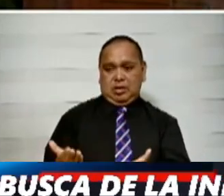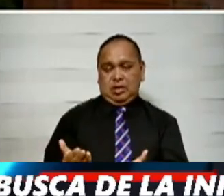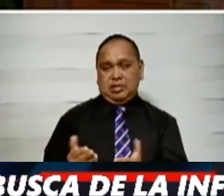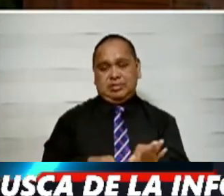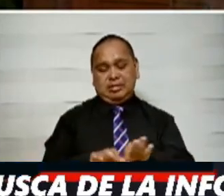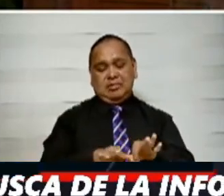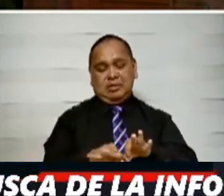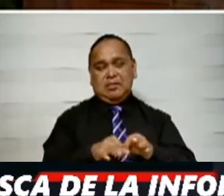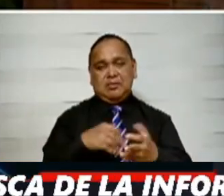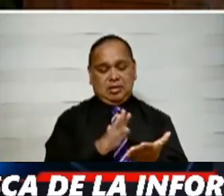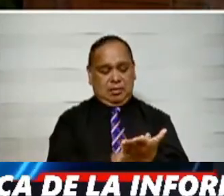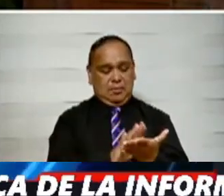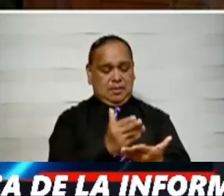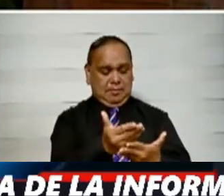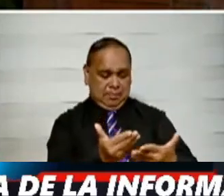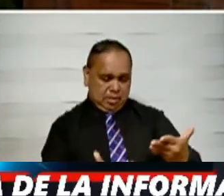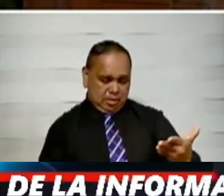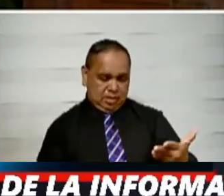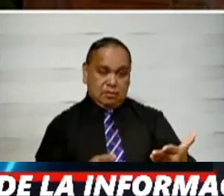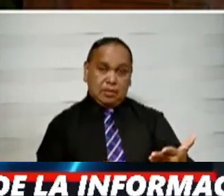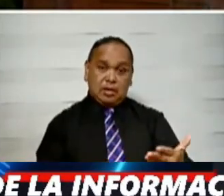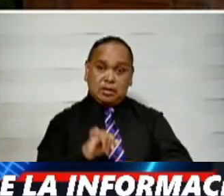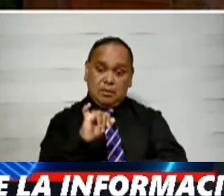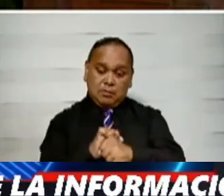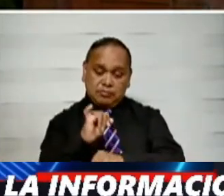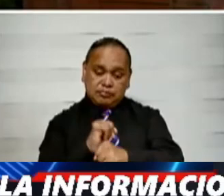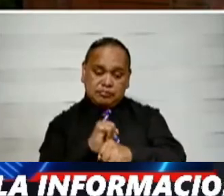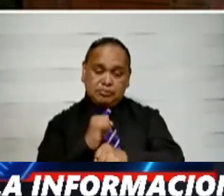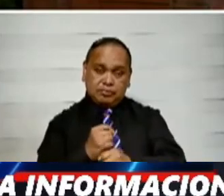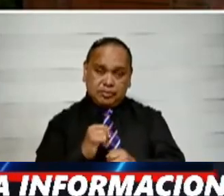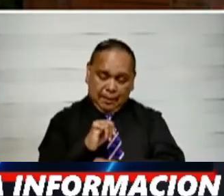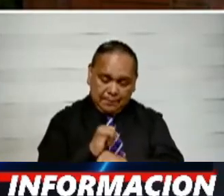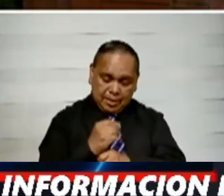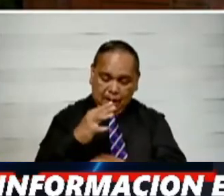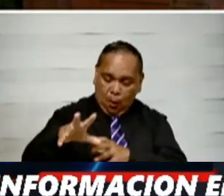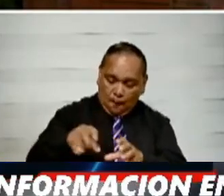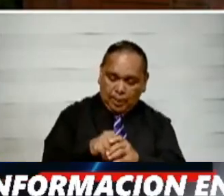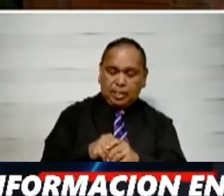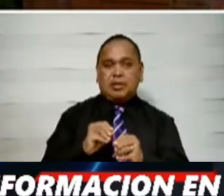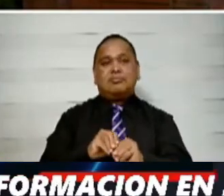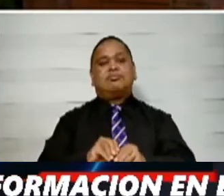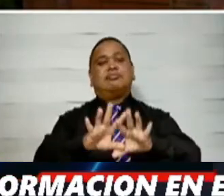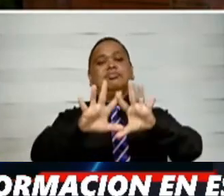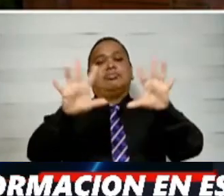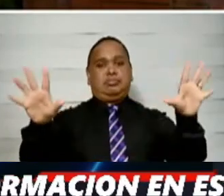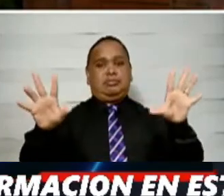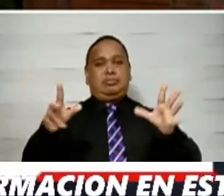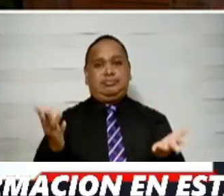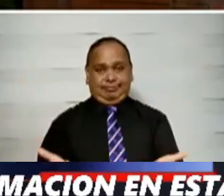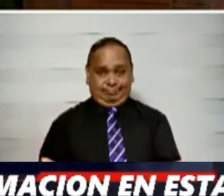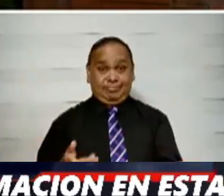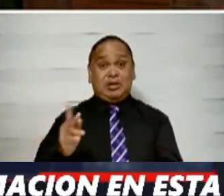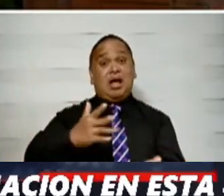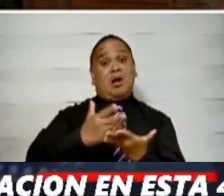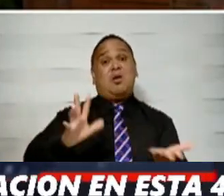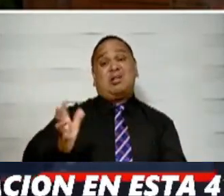una nota si no se metió en el registro público de la propiedad, si no hizo toda la investigación completa. Eso era Proceso y es una mierda.